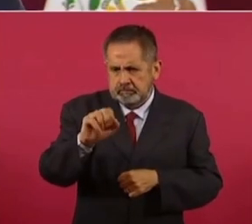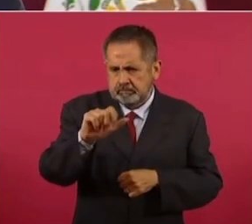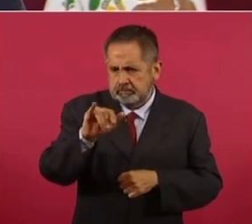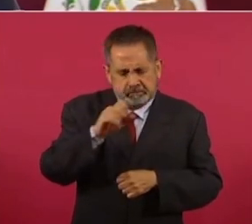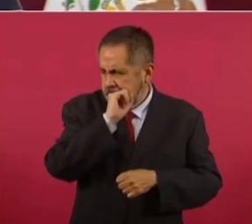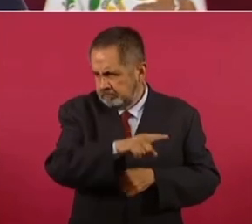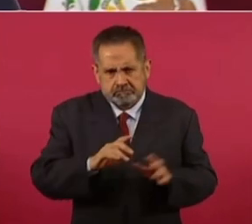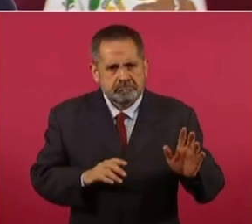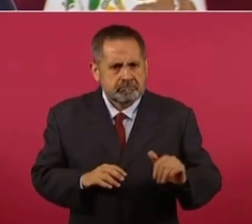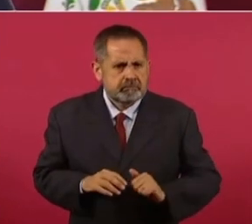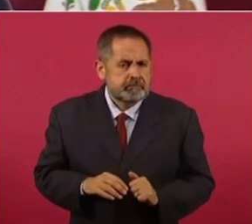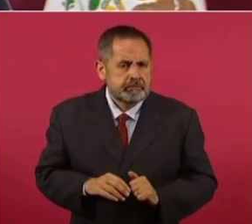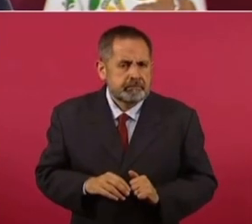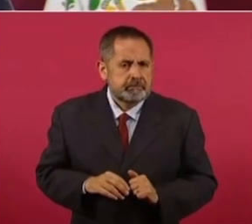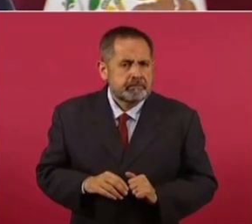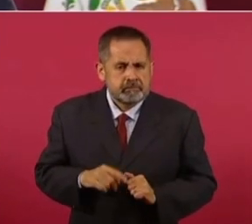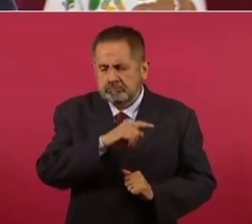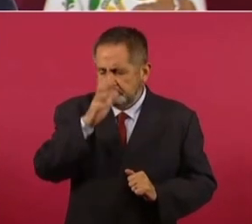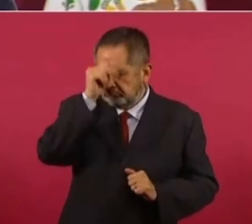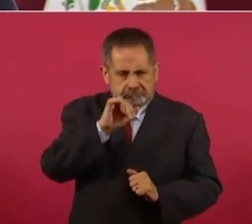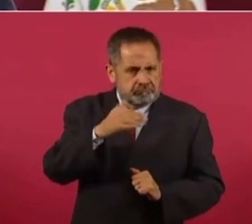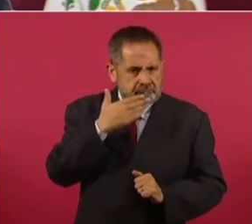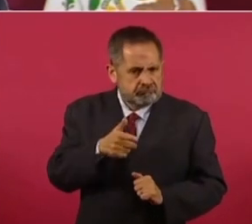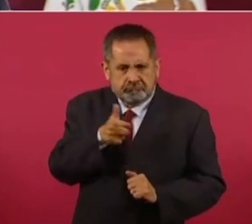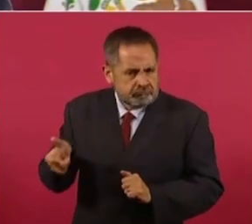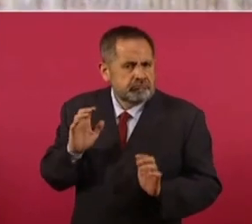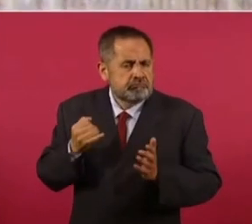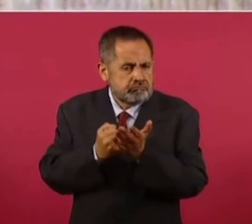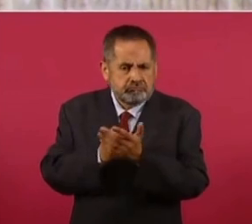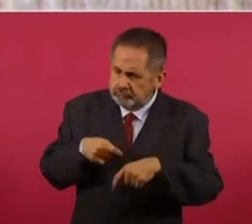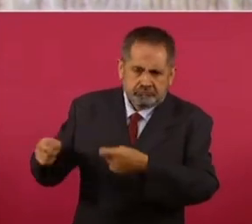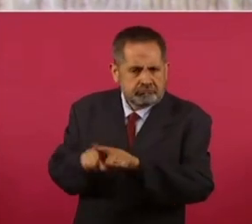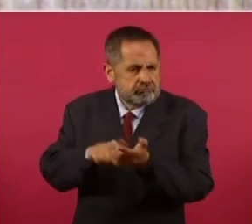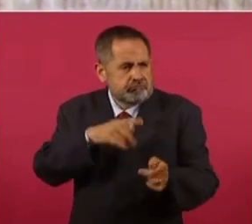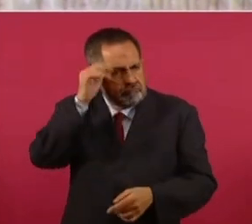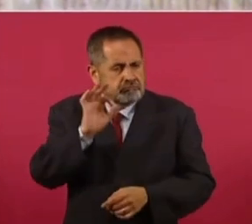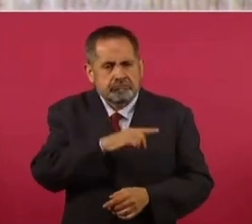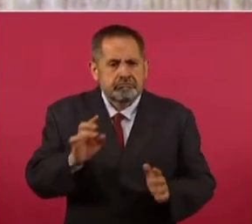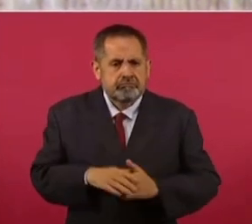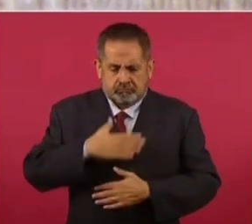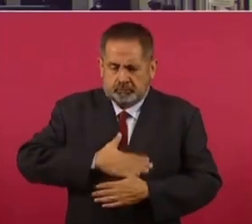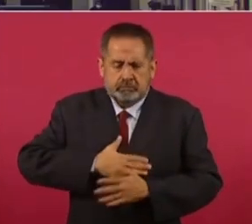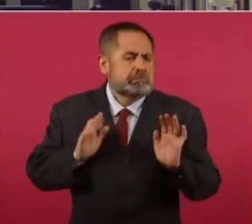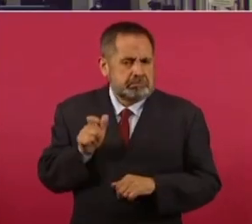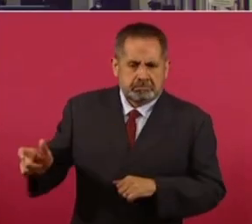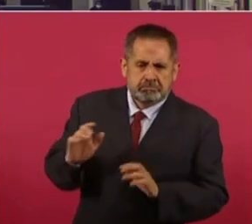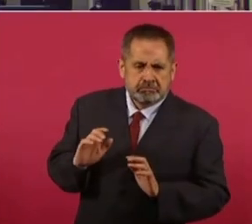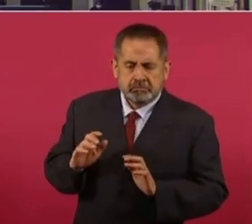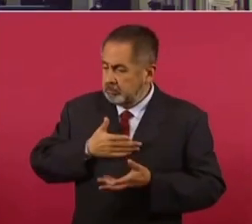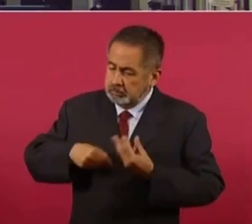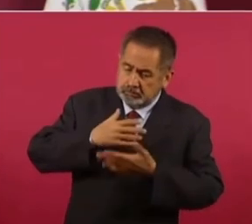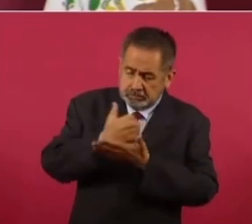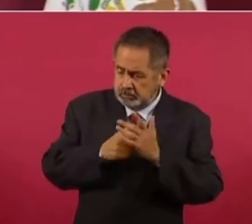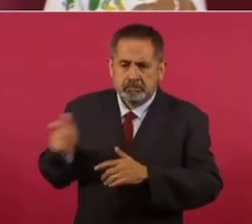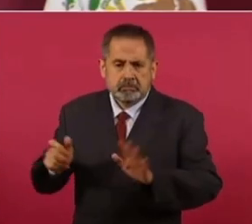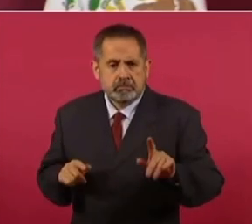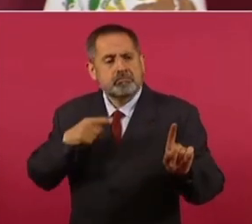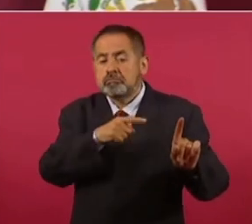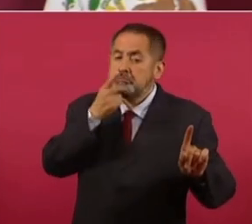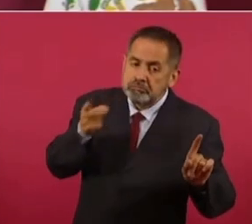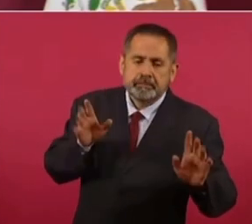Pliego, está de acuerdo en que se debe de pagar lo justo. Lo que él alega